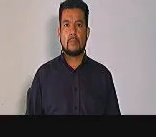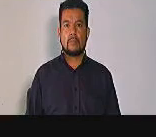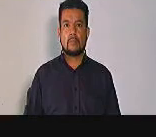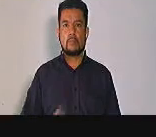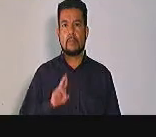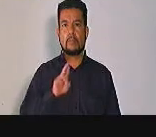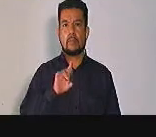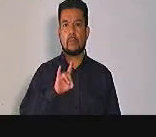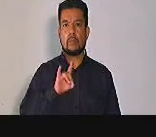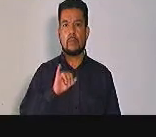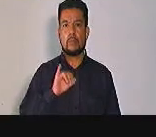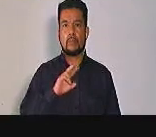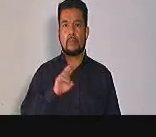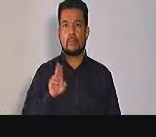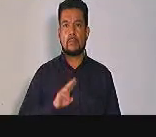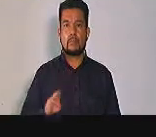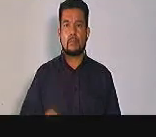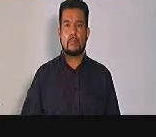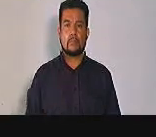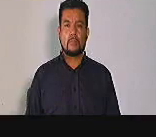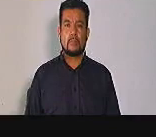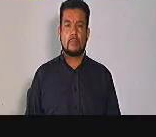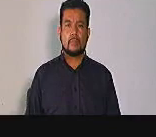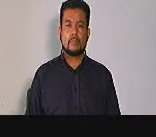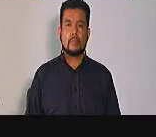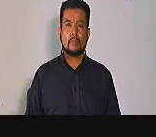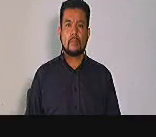Ruiz Ruiz Marta Cecilia.